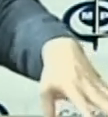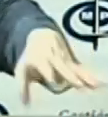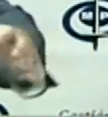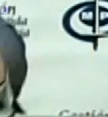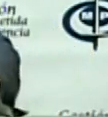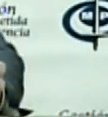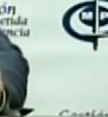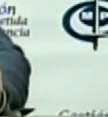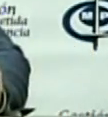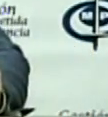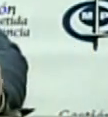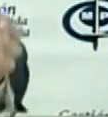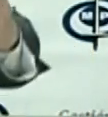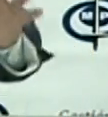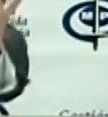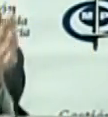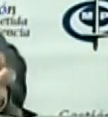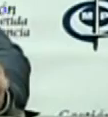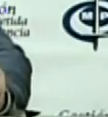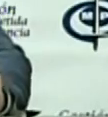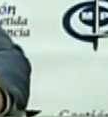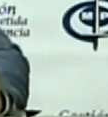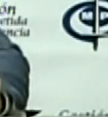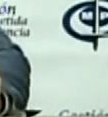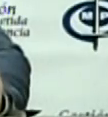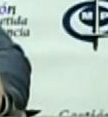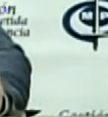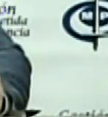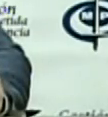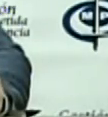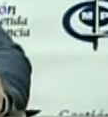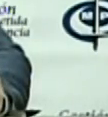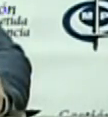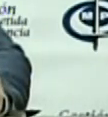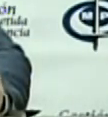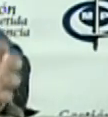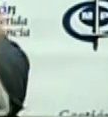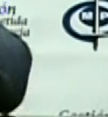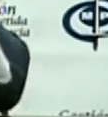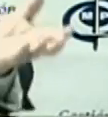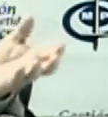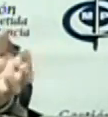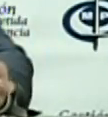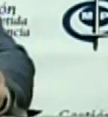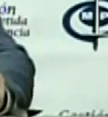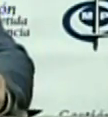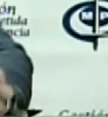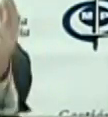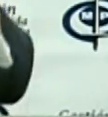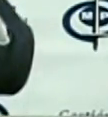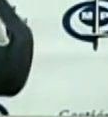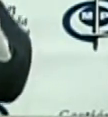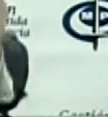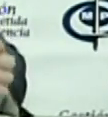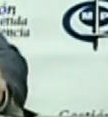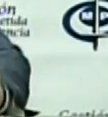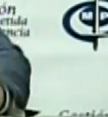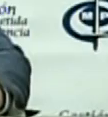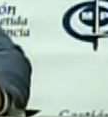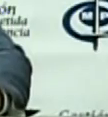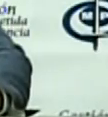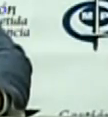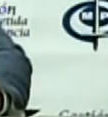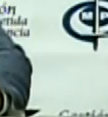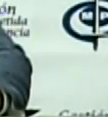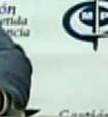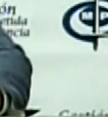porque el propio tribunal, supóngase usted también, para no hablar solamente de un